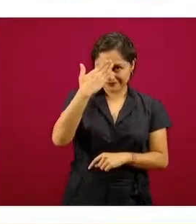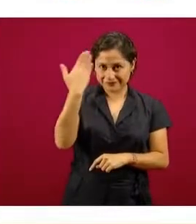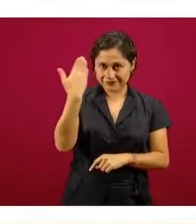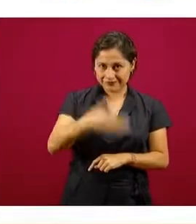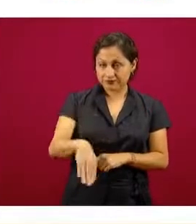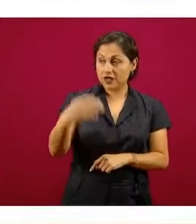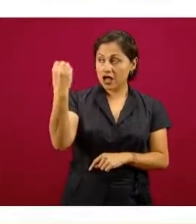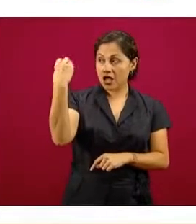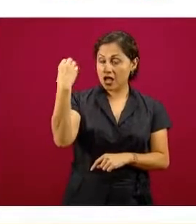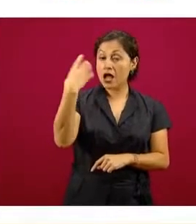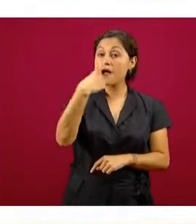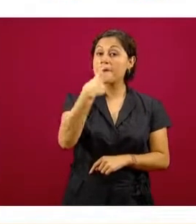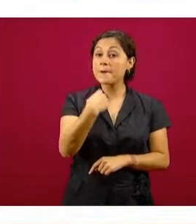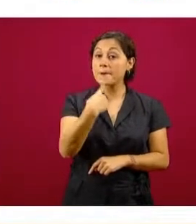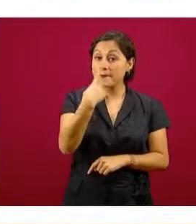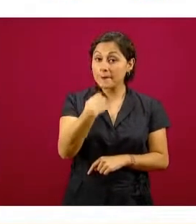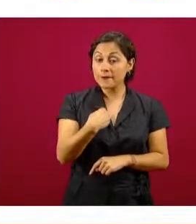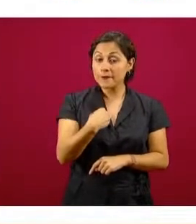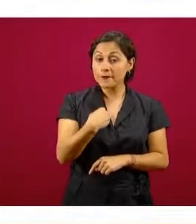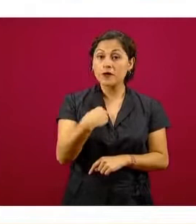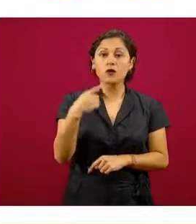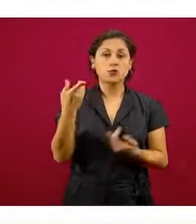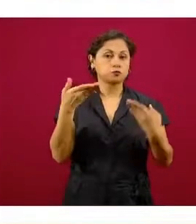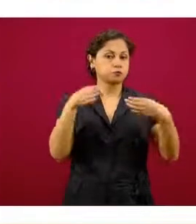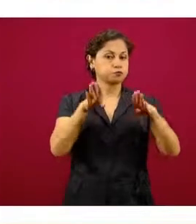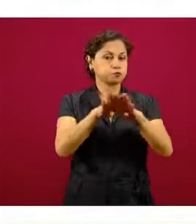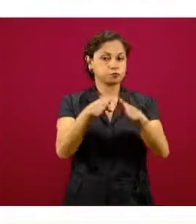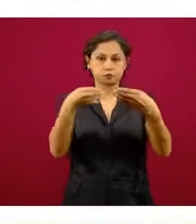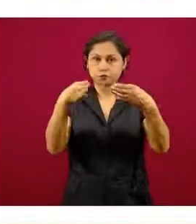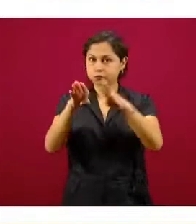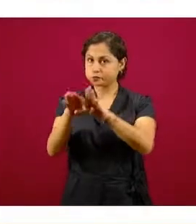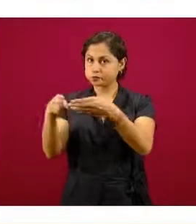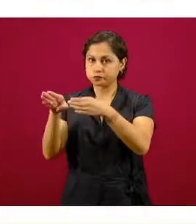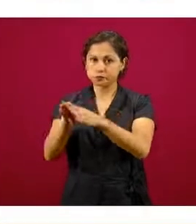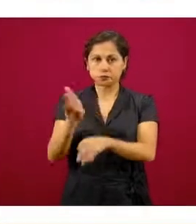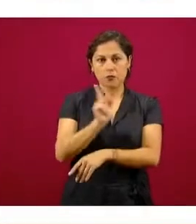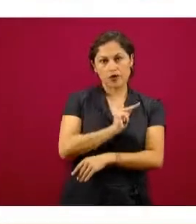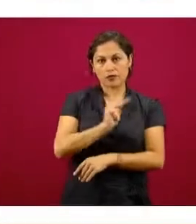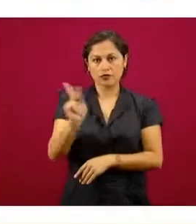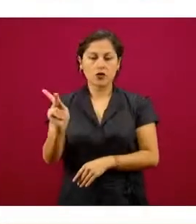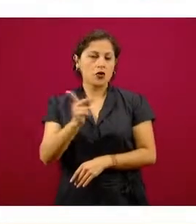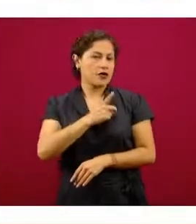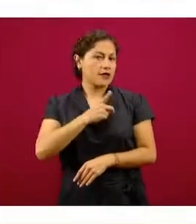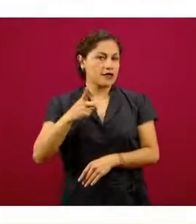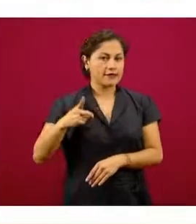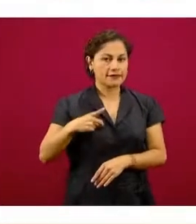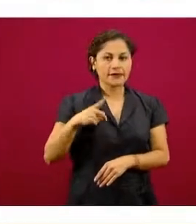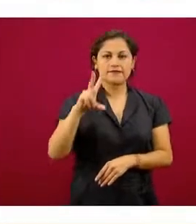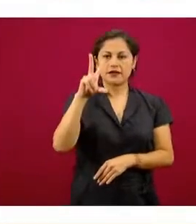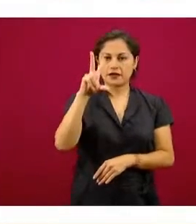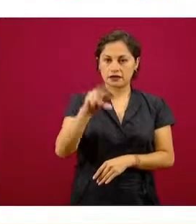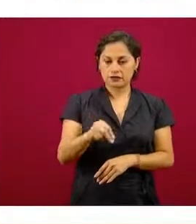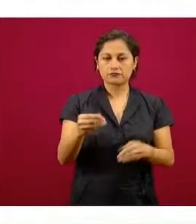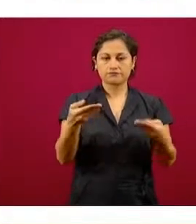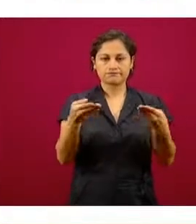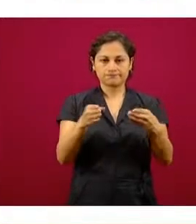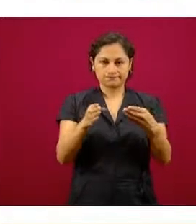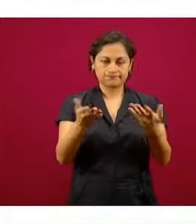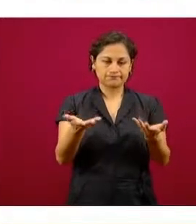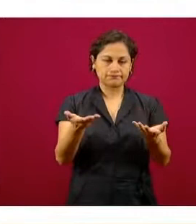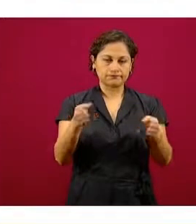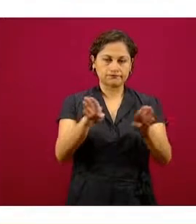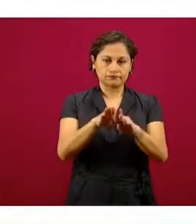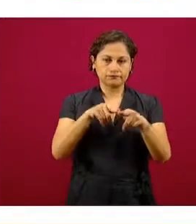riesgo máximo rojo están todas cerradas, es decir, no deben de llevarse a cabo ninguna de ellas, pero en el